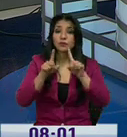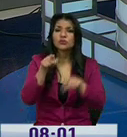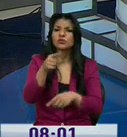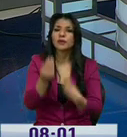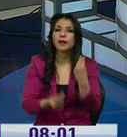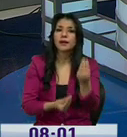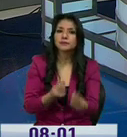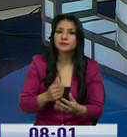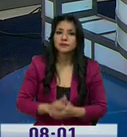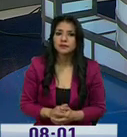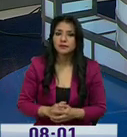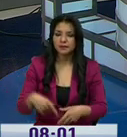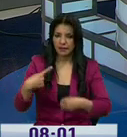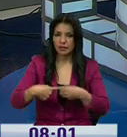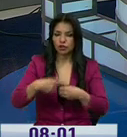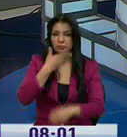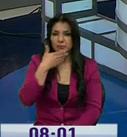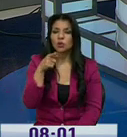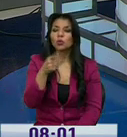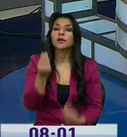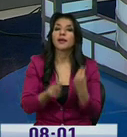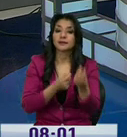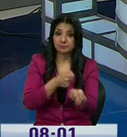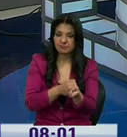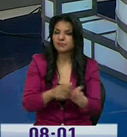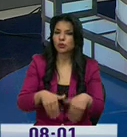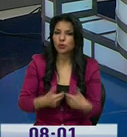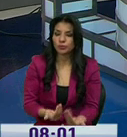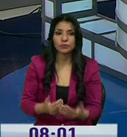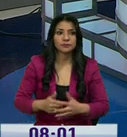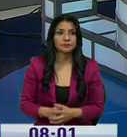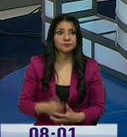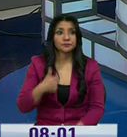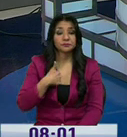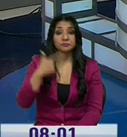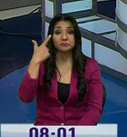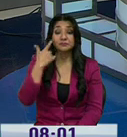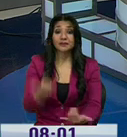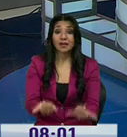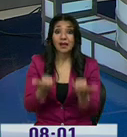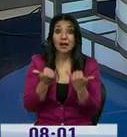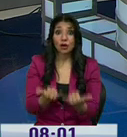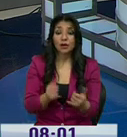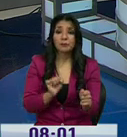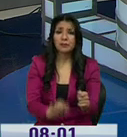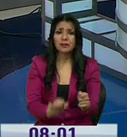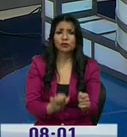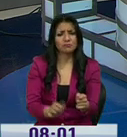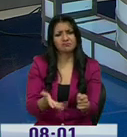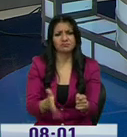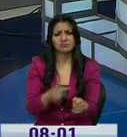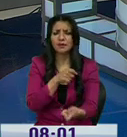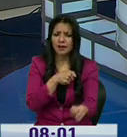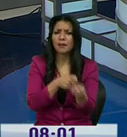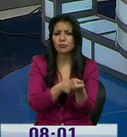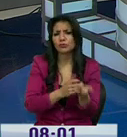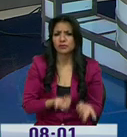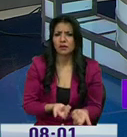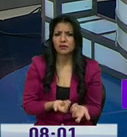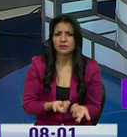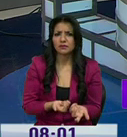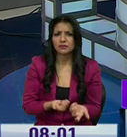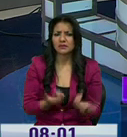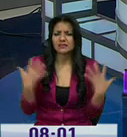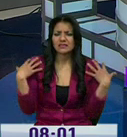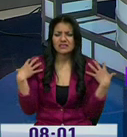hacer para que la ciudad se mejore? ¿Cuál es su aporte? Yo pienso que hoy no utilizar el pito, así todos colaboramos y dejamos de poder